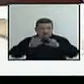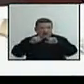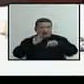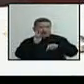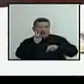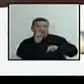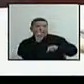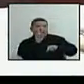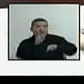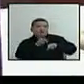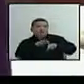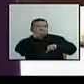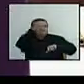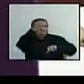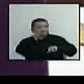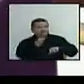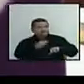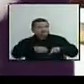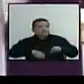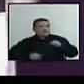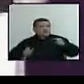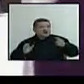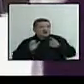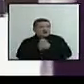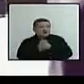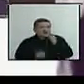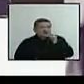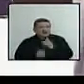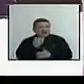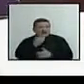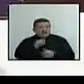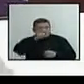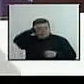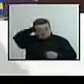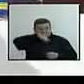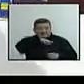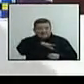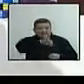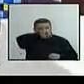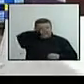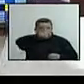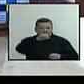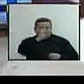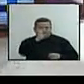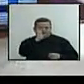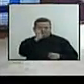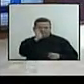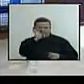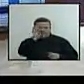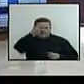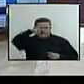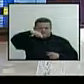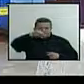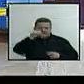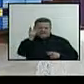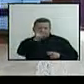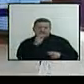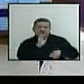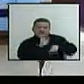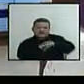la alianza nueva que el profeta Jeremías había anunciado en esa primera lectura que hemos